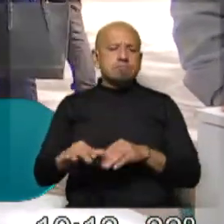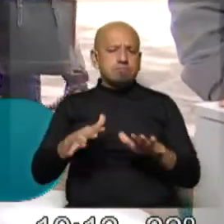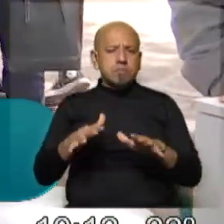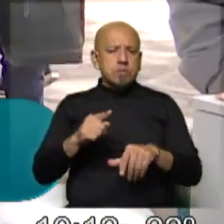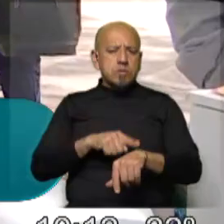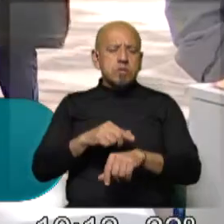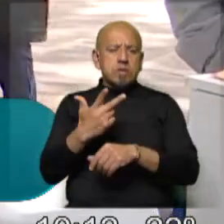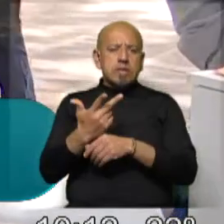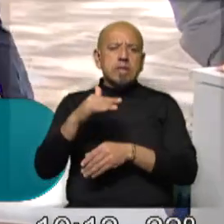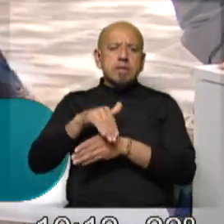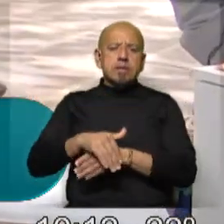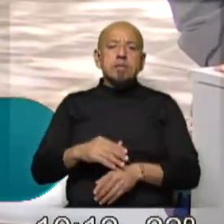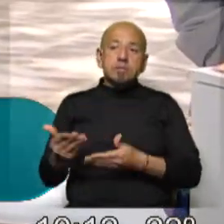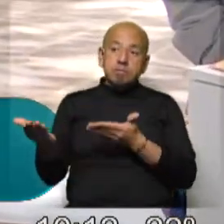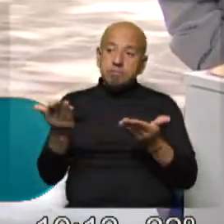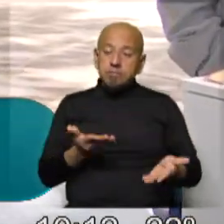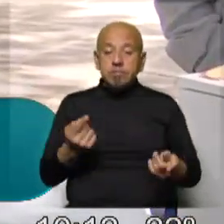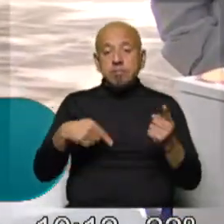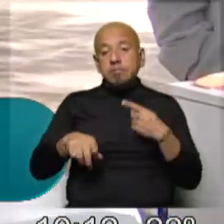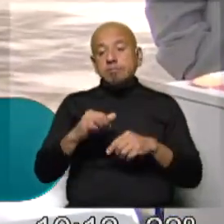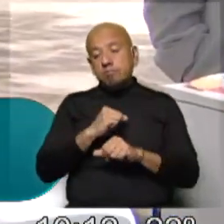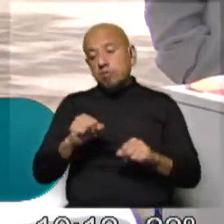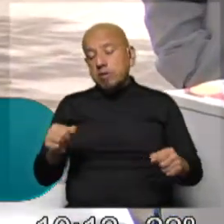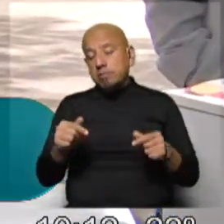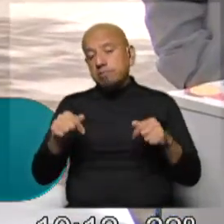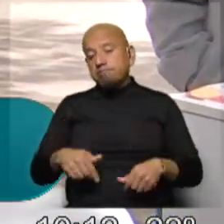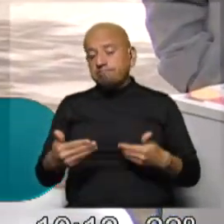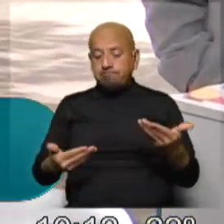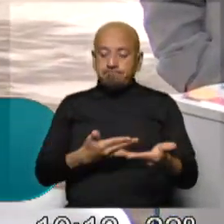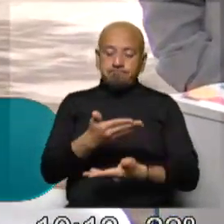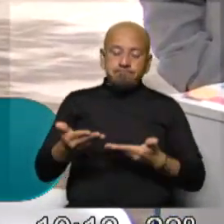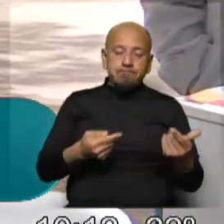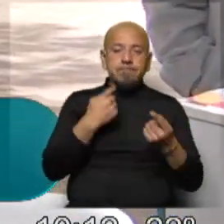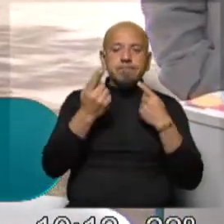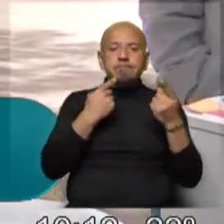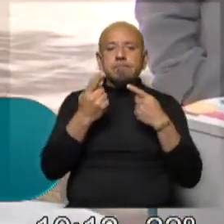estar acá, así que la invitación es que pasen y que puedan eso, venir a conversar